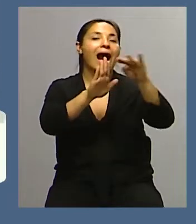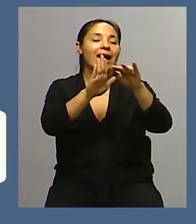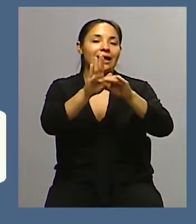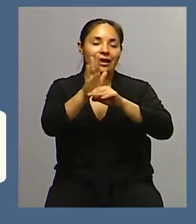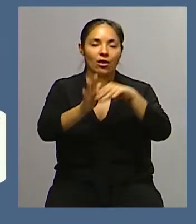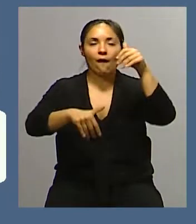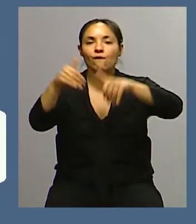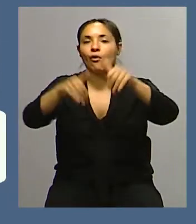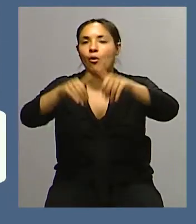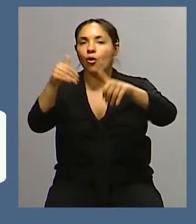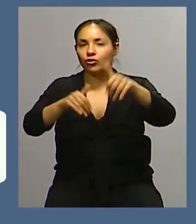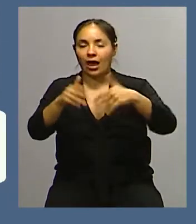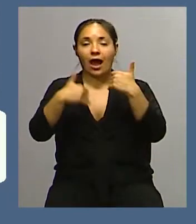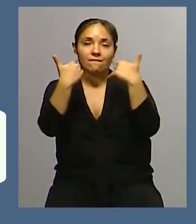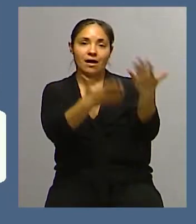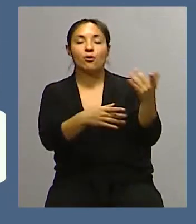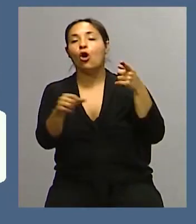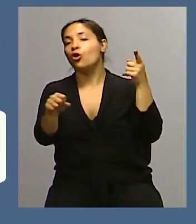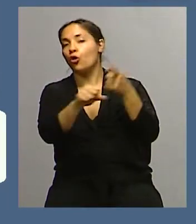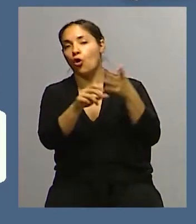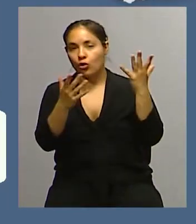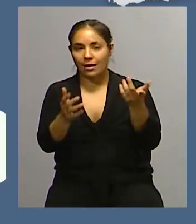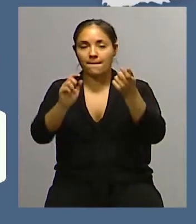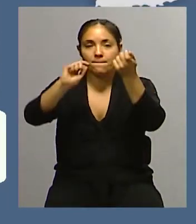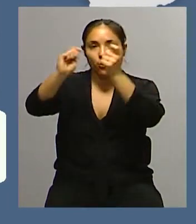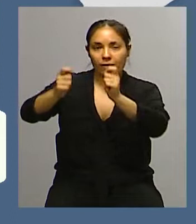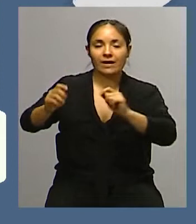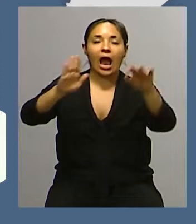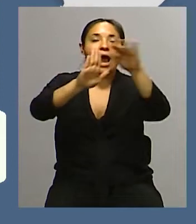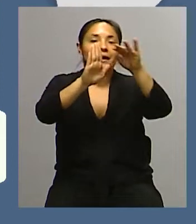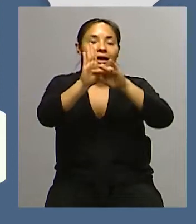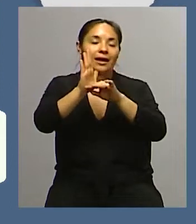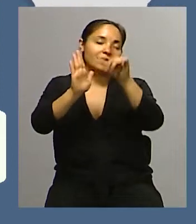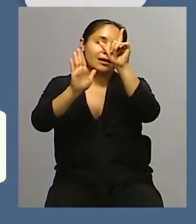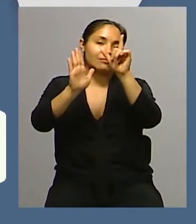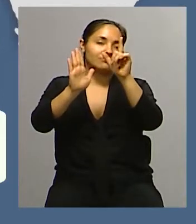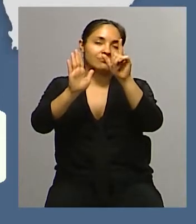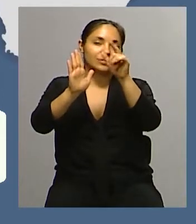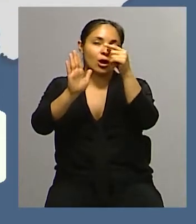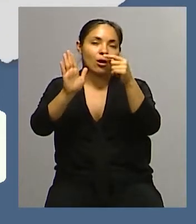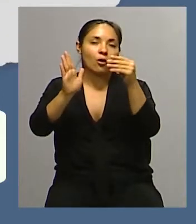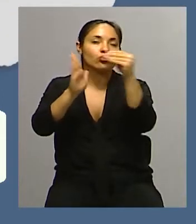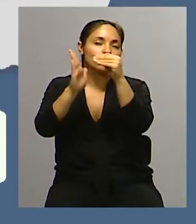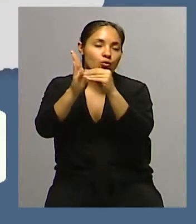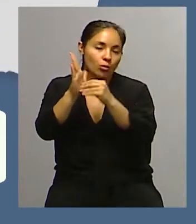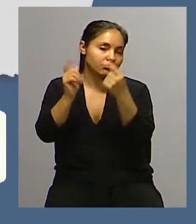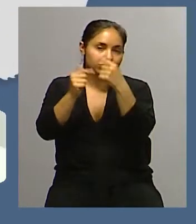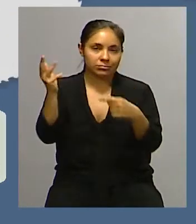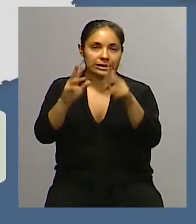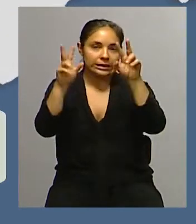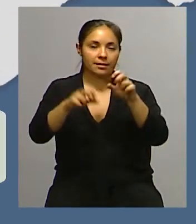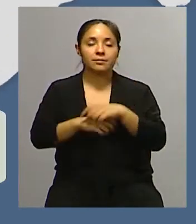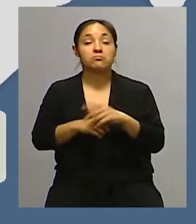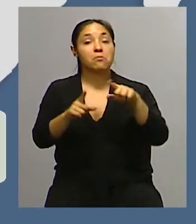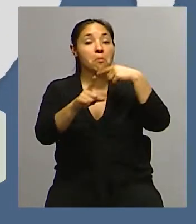vota a favor o en contra o en la modificación de la agenda que se van a tratar estas 2 semanas. Y dio positivo, y la